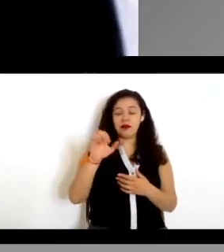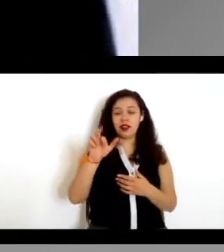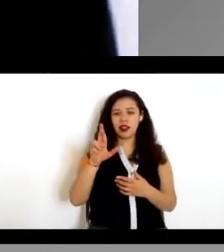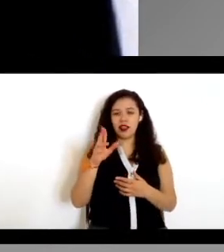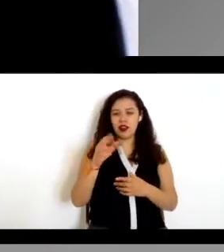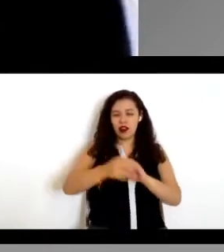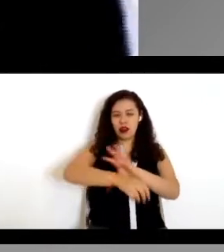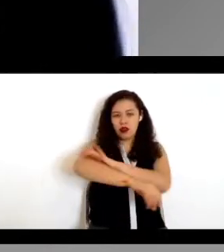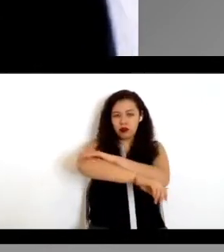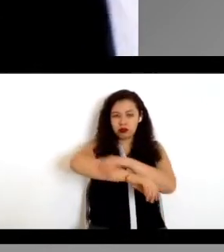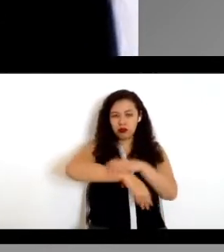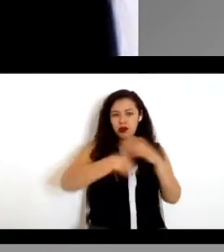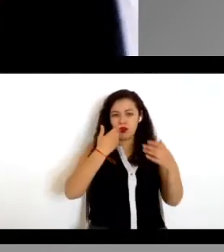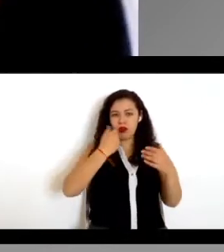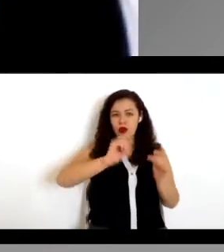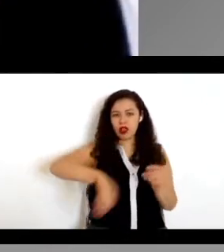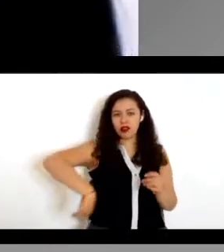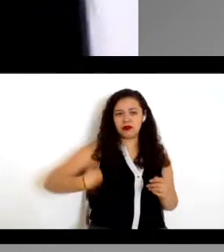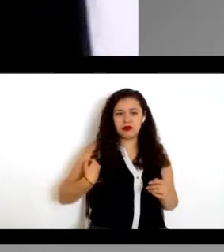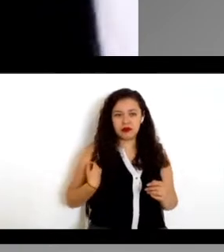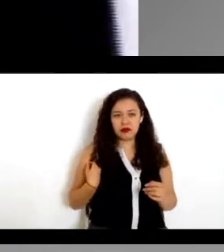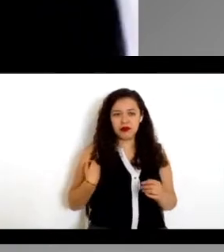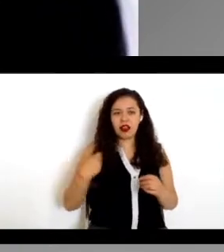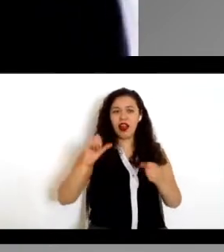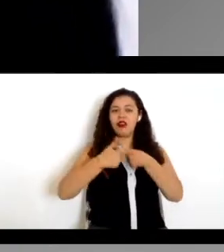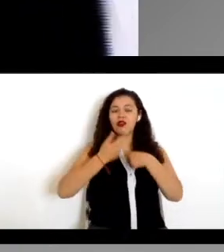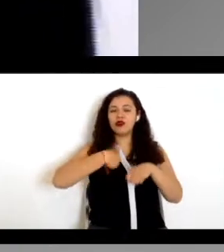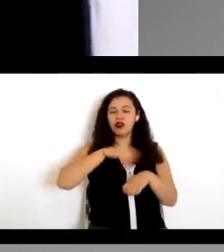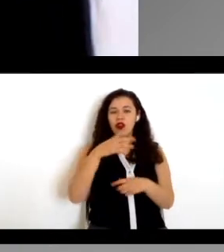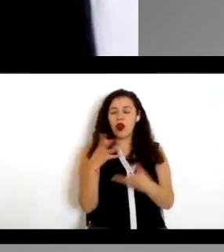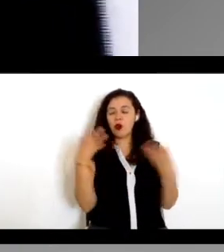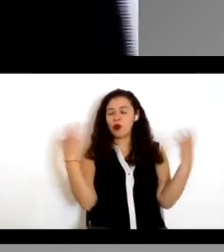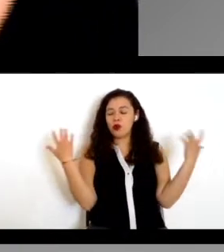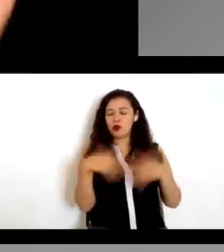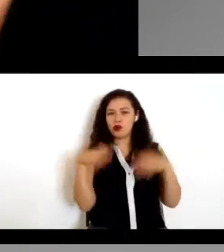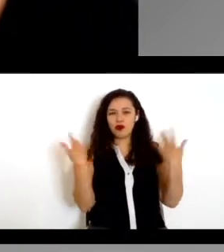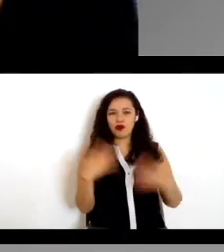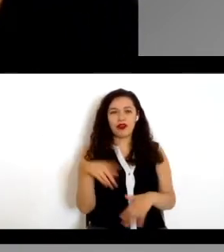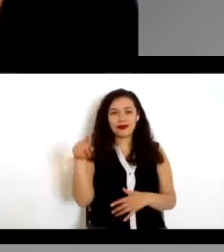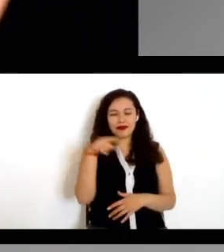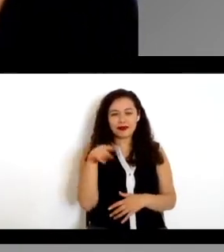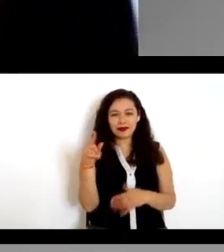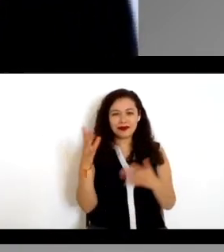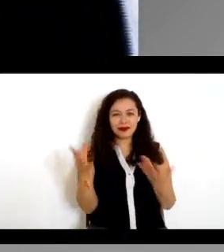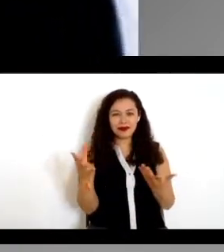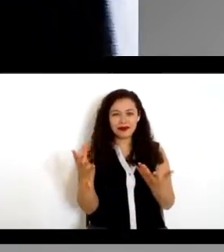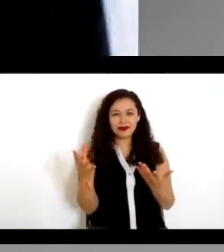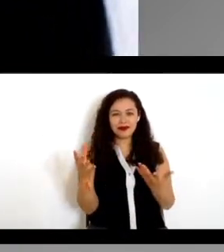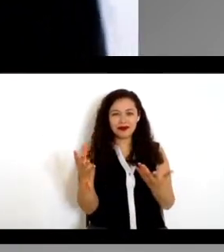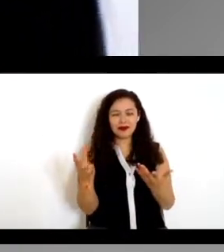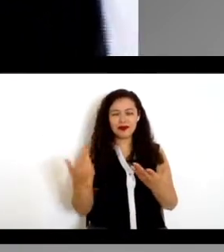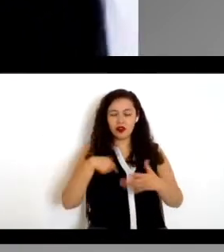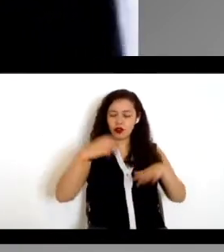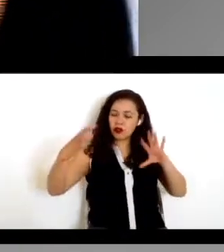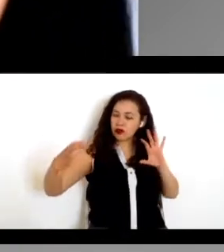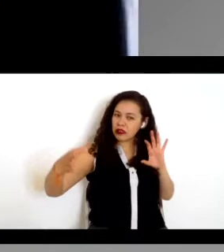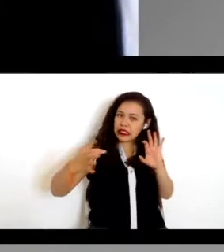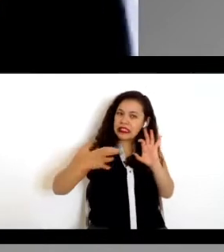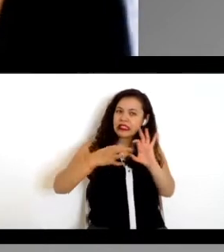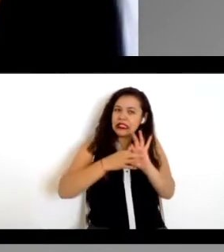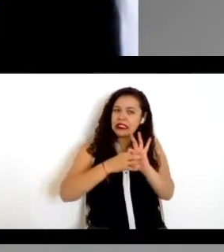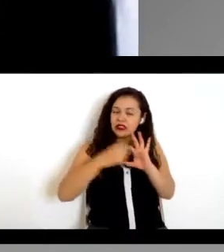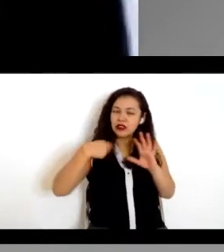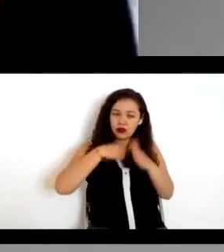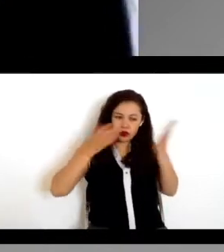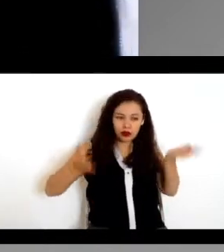entonces pues para nosotros era algo fascinante en el aspecto de que ella pues era cercana a la causa que nosotros colaboramos, en la